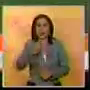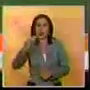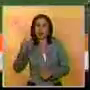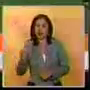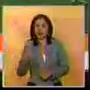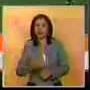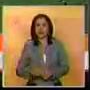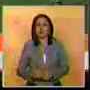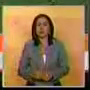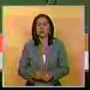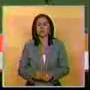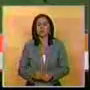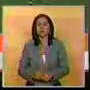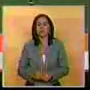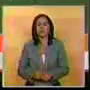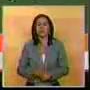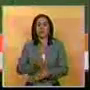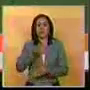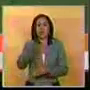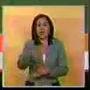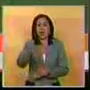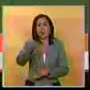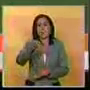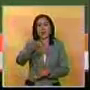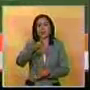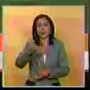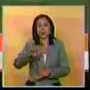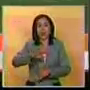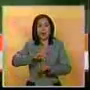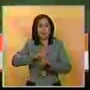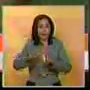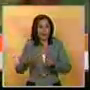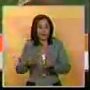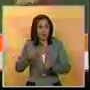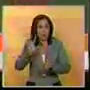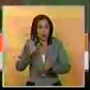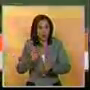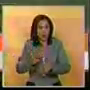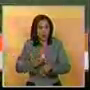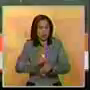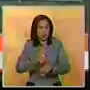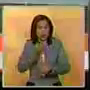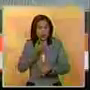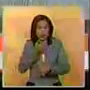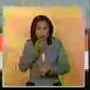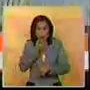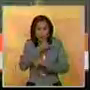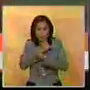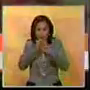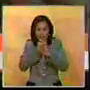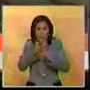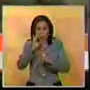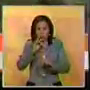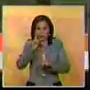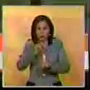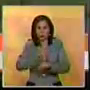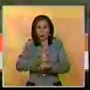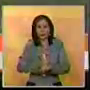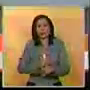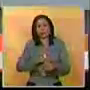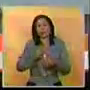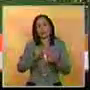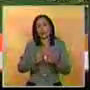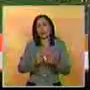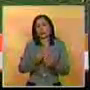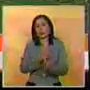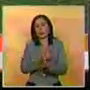que en ese momento le daba la clasificación al Mallorca, pero 9 minutos... Para el pitazo final, a los 81, vendría entonces